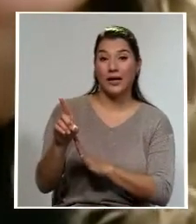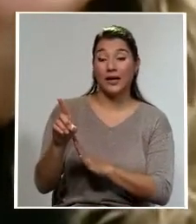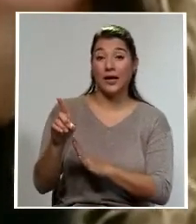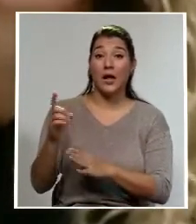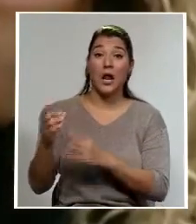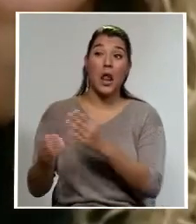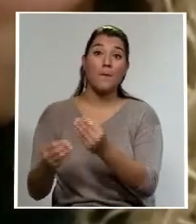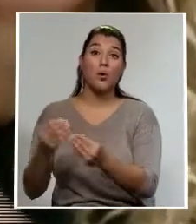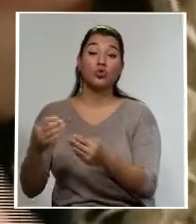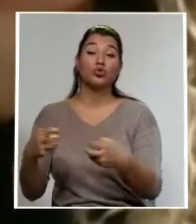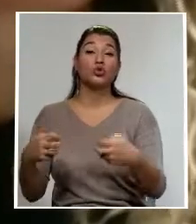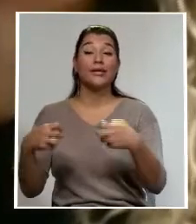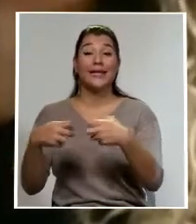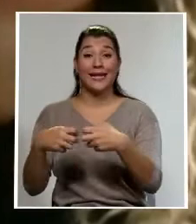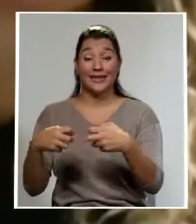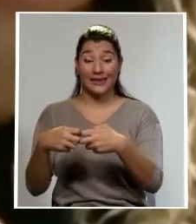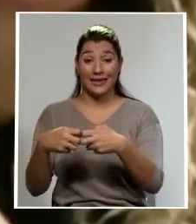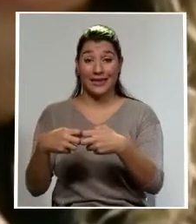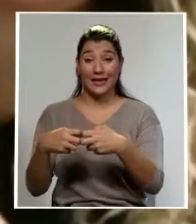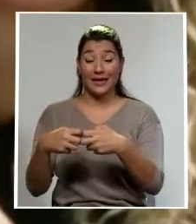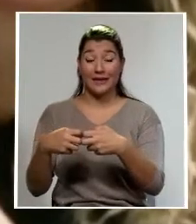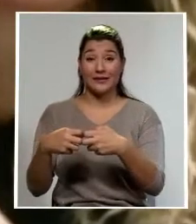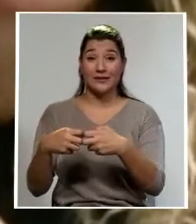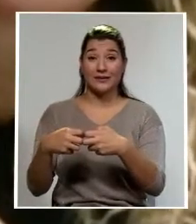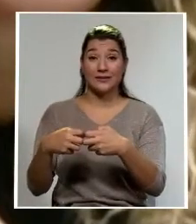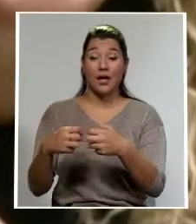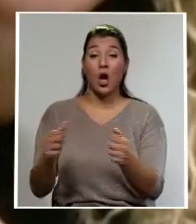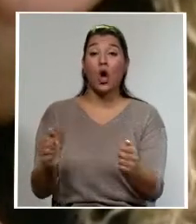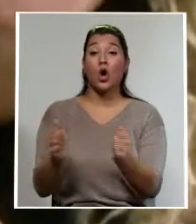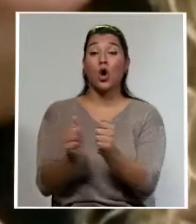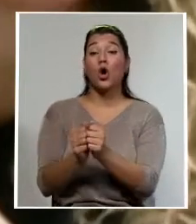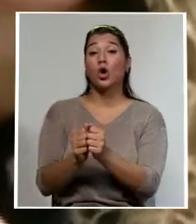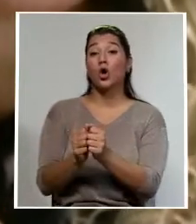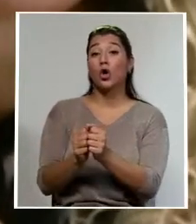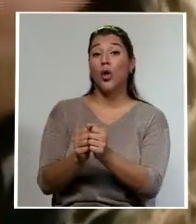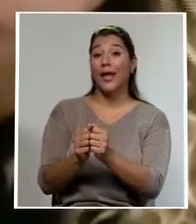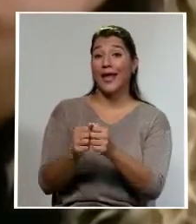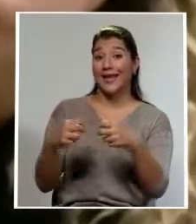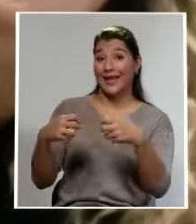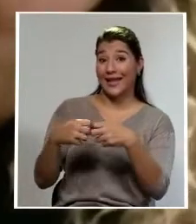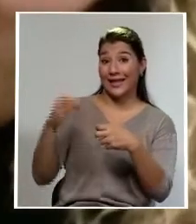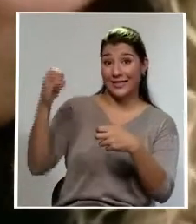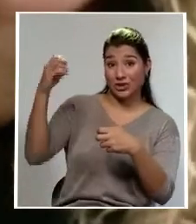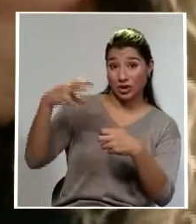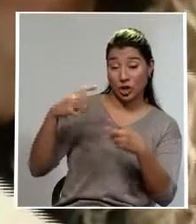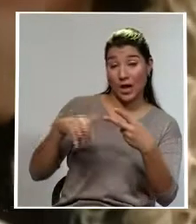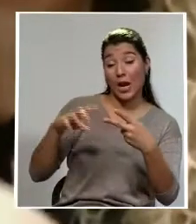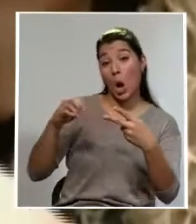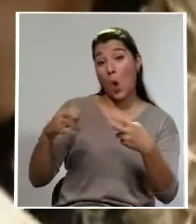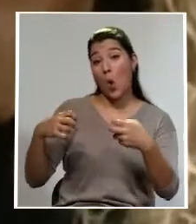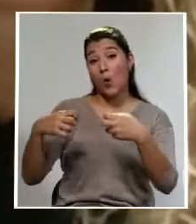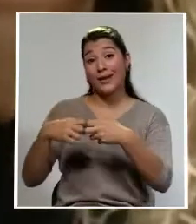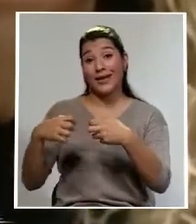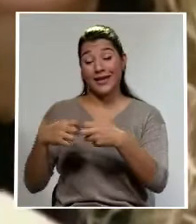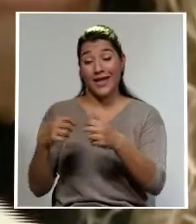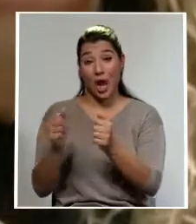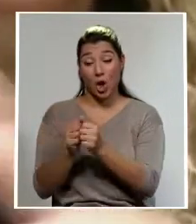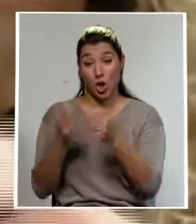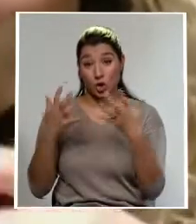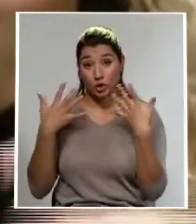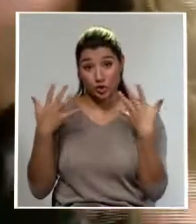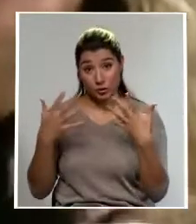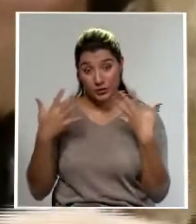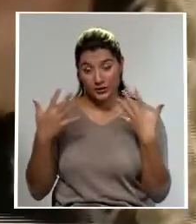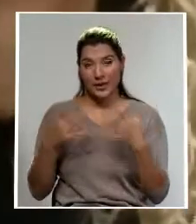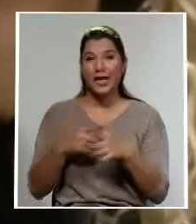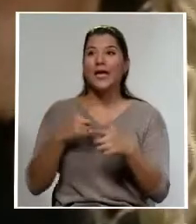producción eléctrica a partir de la energía solar o la energía eólica, y puede entonces no solo